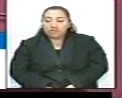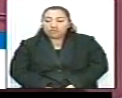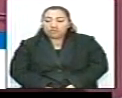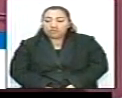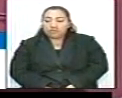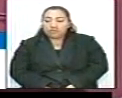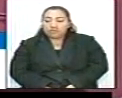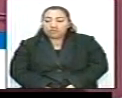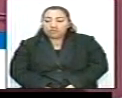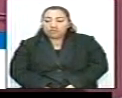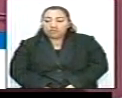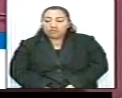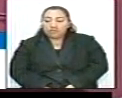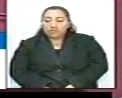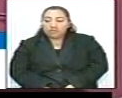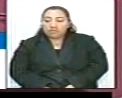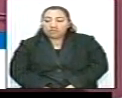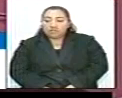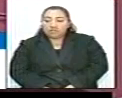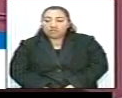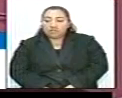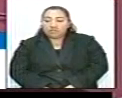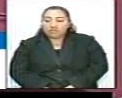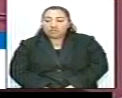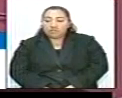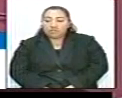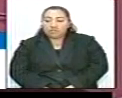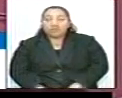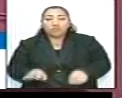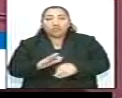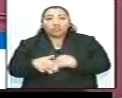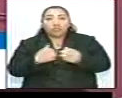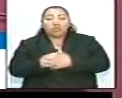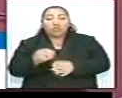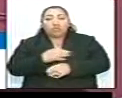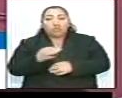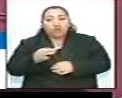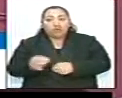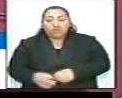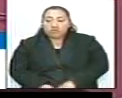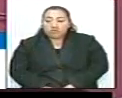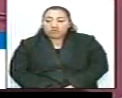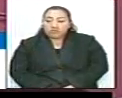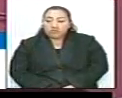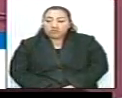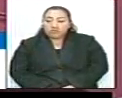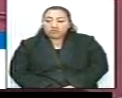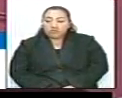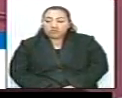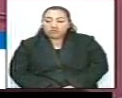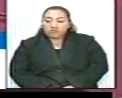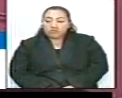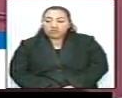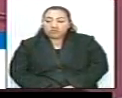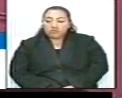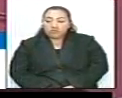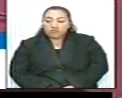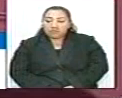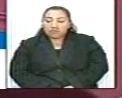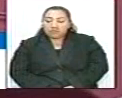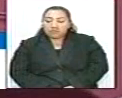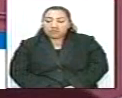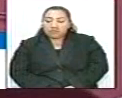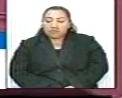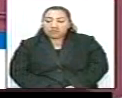más descentralizada en torno a provincias respecto a los problemas que tenían de acceso en saneamiento y agua.